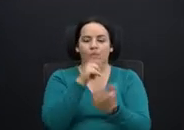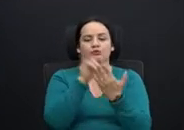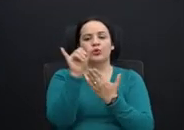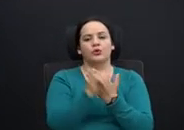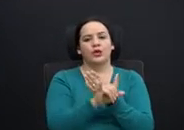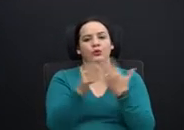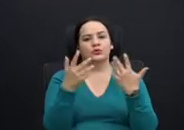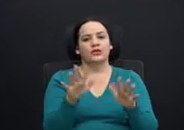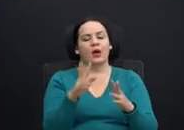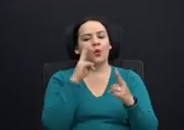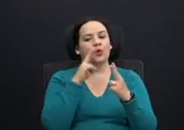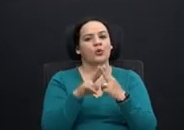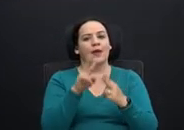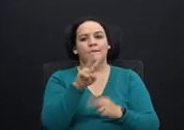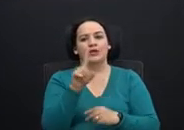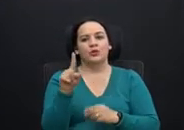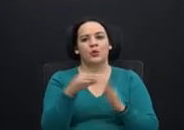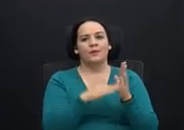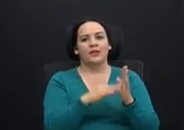y he estudiado, el